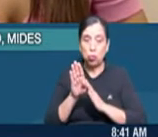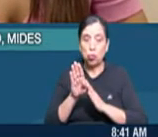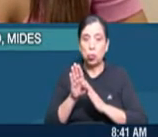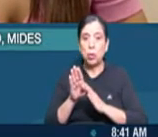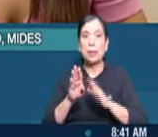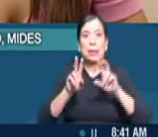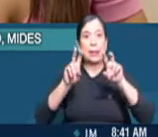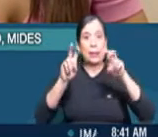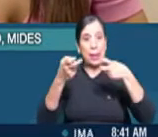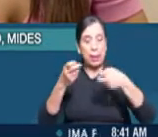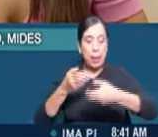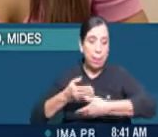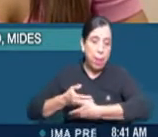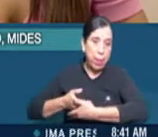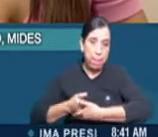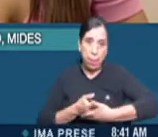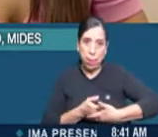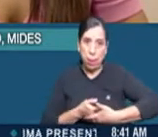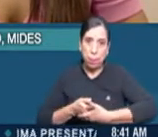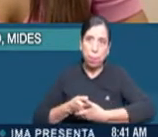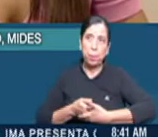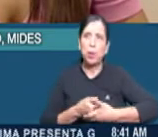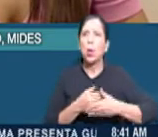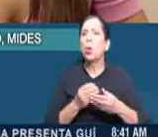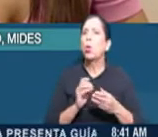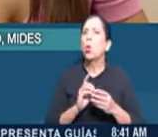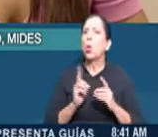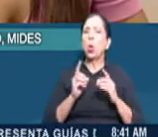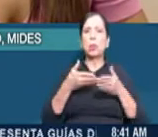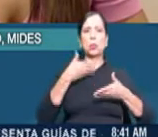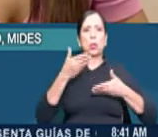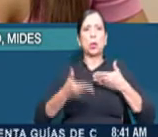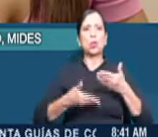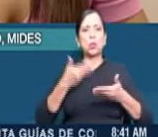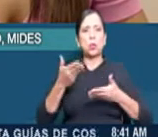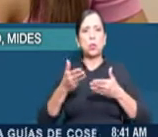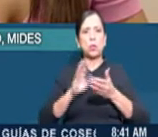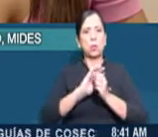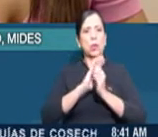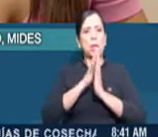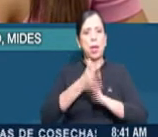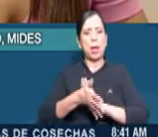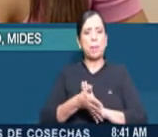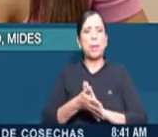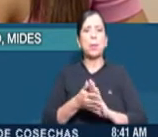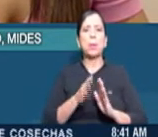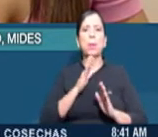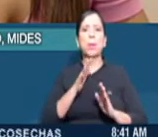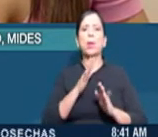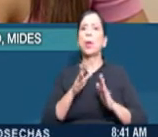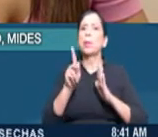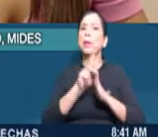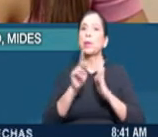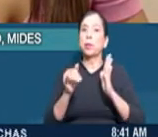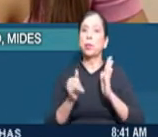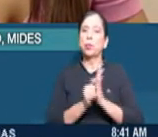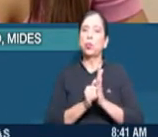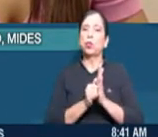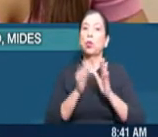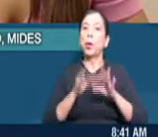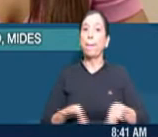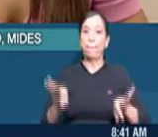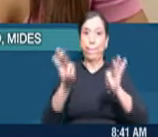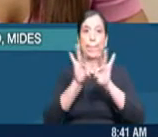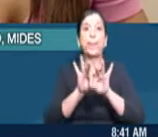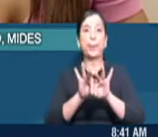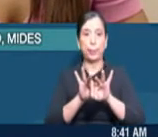tema infantil. ¿Cuáles son esos consejos que da el MIDES? Y sobre todo para que nos hables de este proyecto interesante de